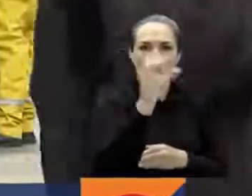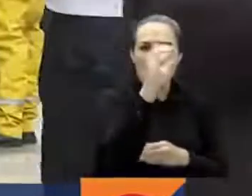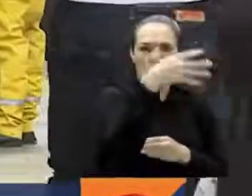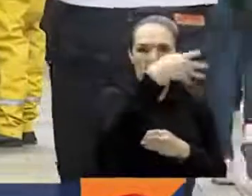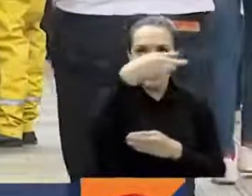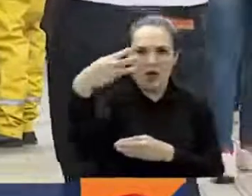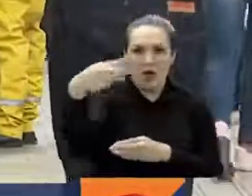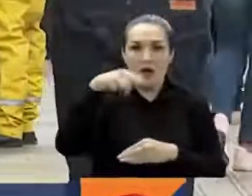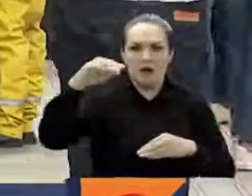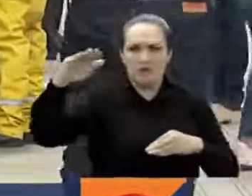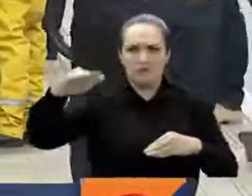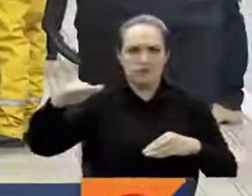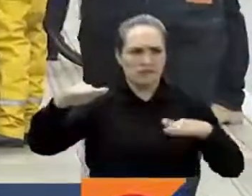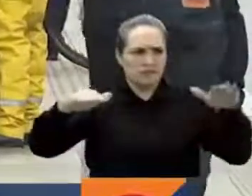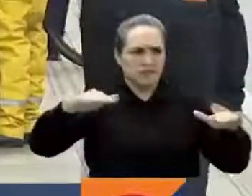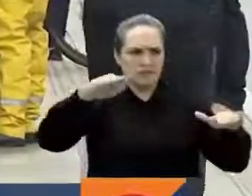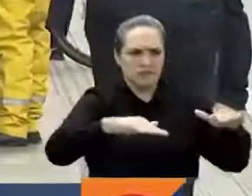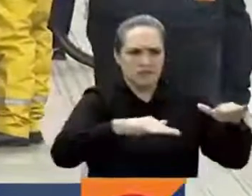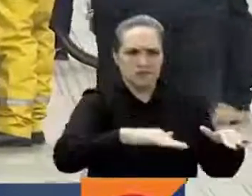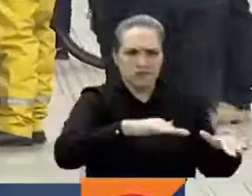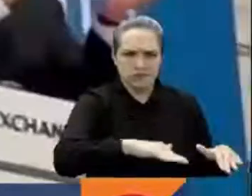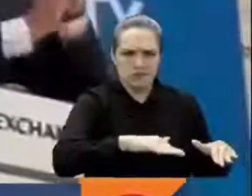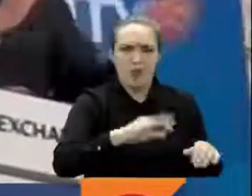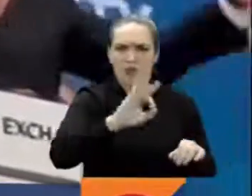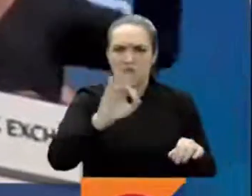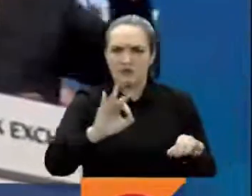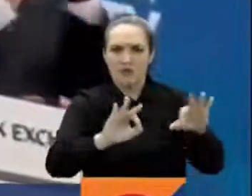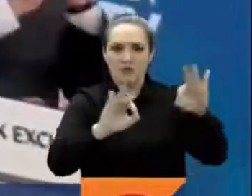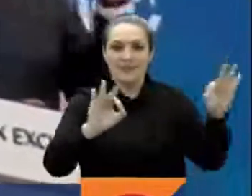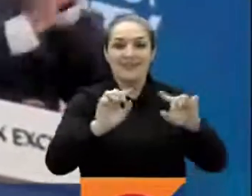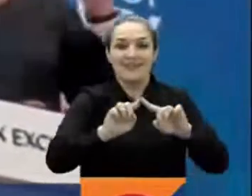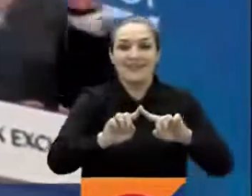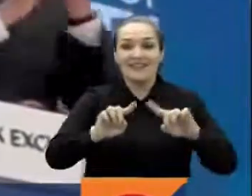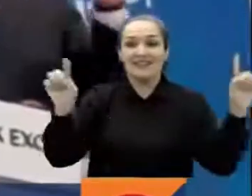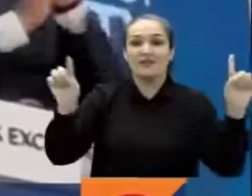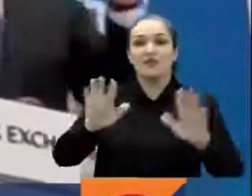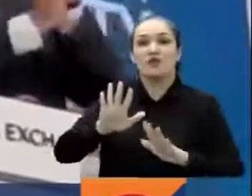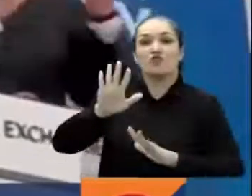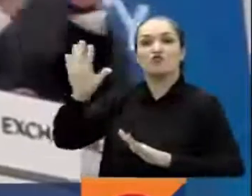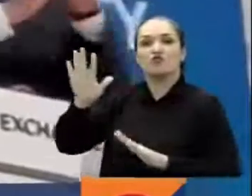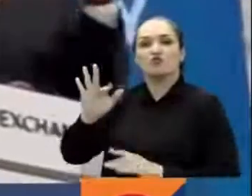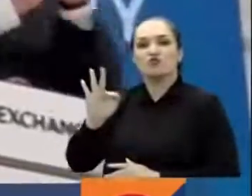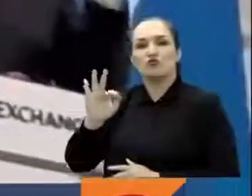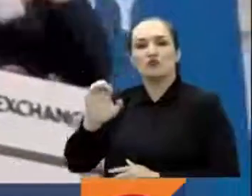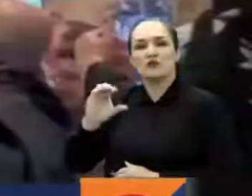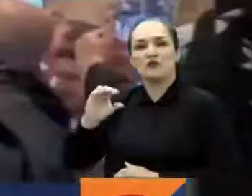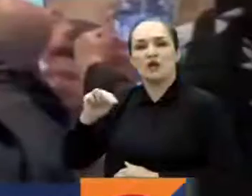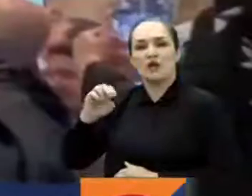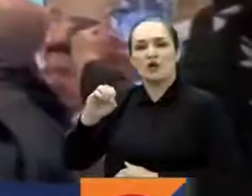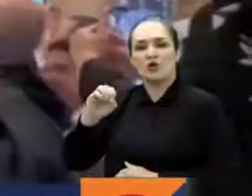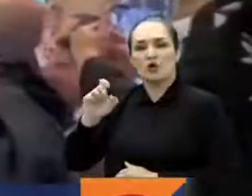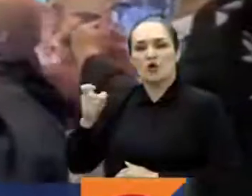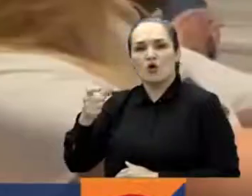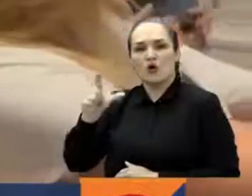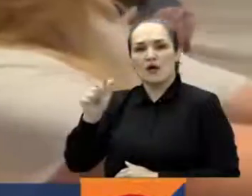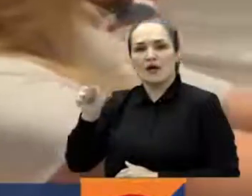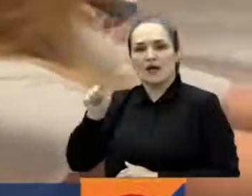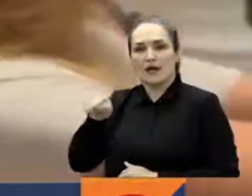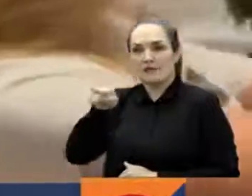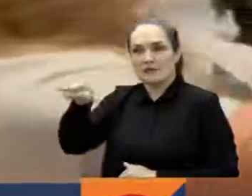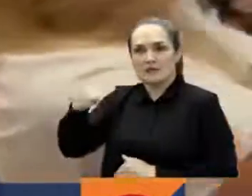y 1,70% respectivamente. Caso diferente con las acciones de Tecnoglass. Las acciones de la firma barranquillera